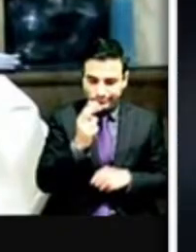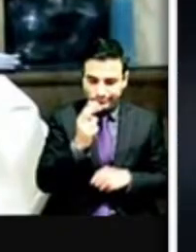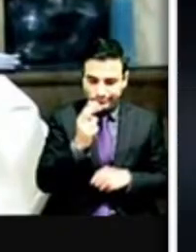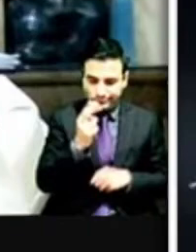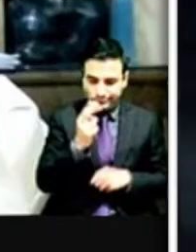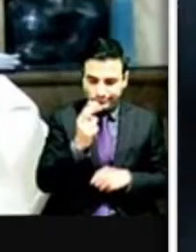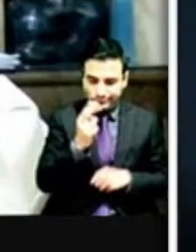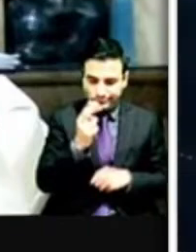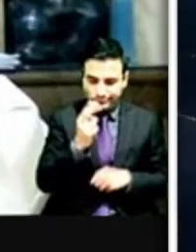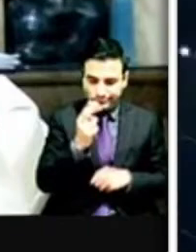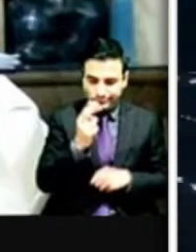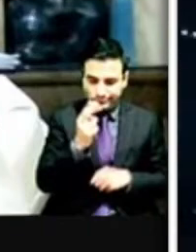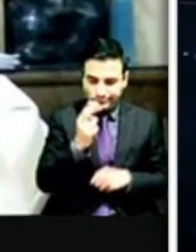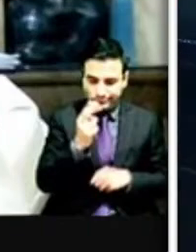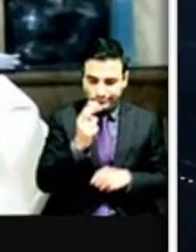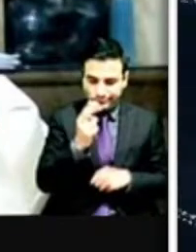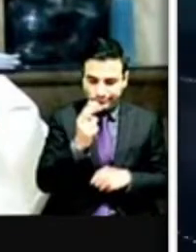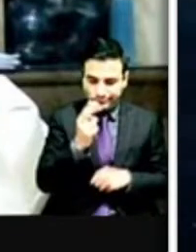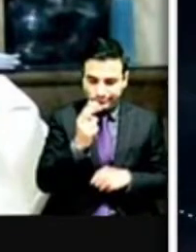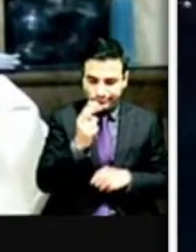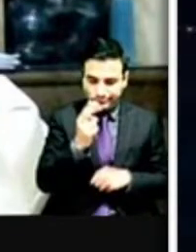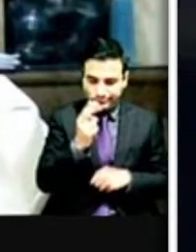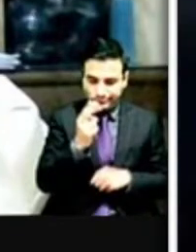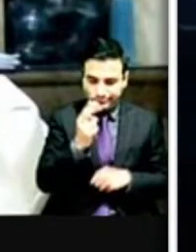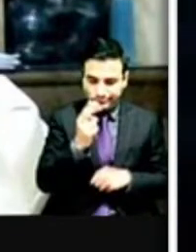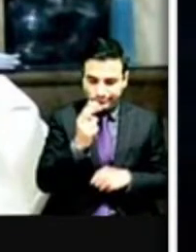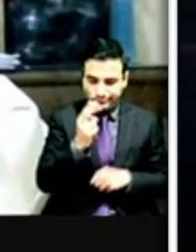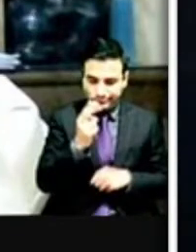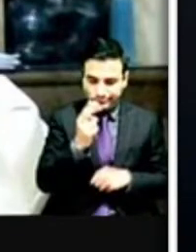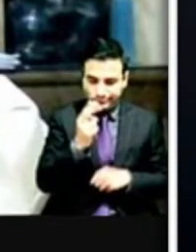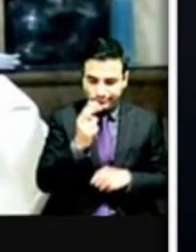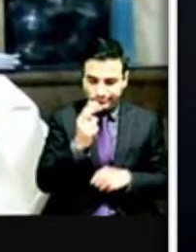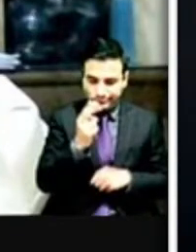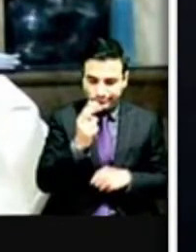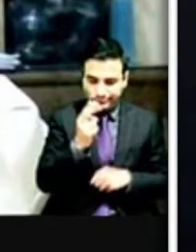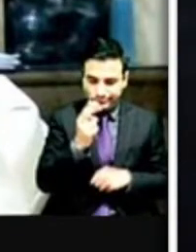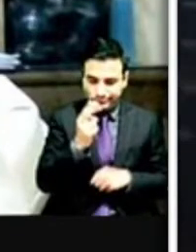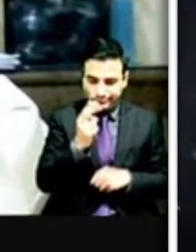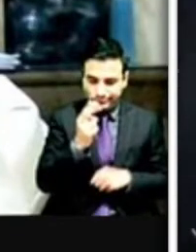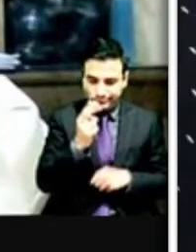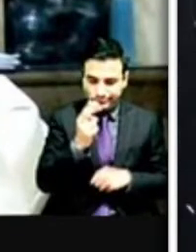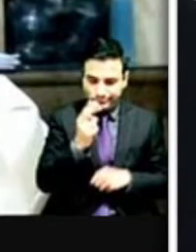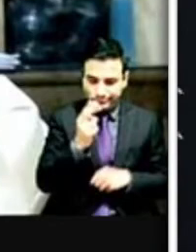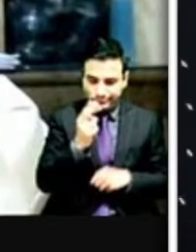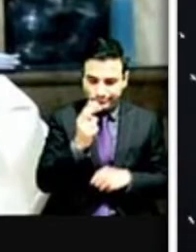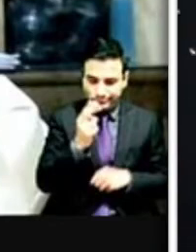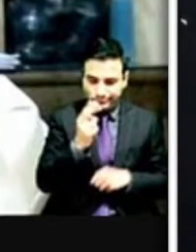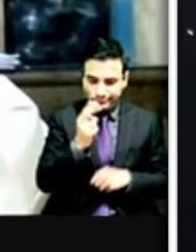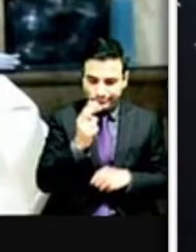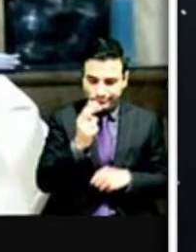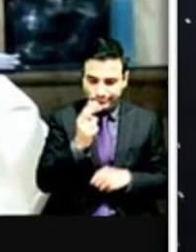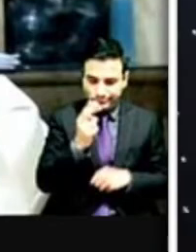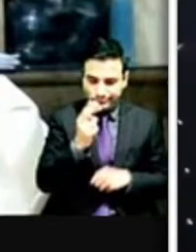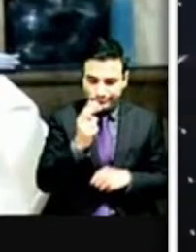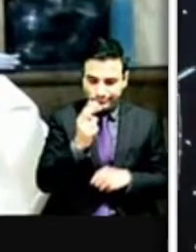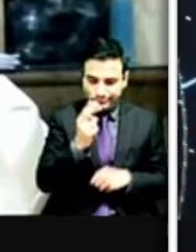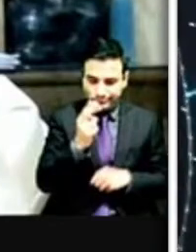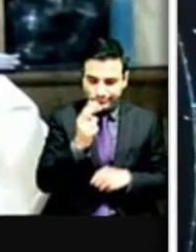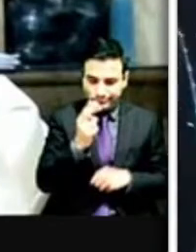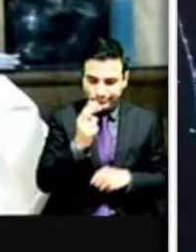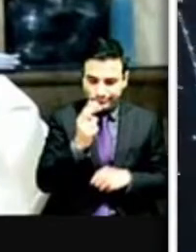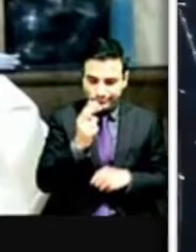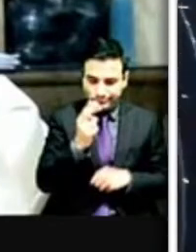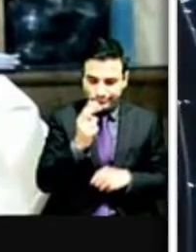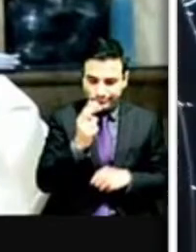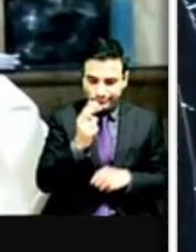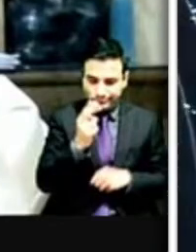ninguna suspensión porque en ese momento no se había generado ningún agravio. Fíjense nada más, desde ahí vamos a empezar. La Corte